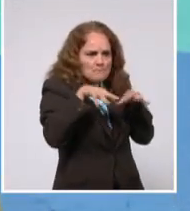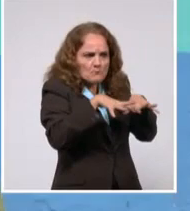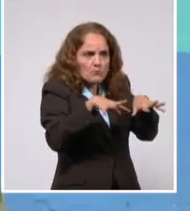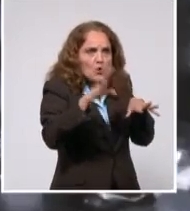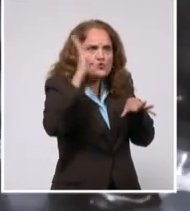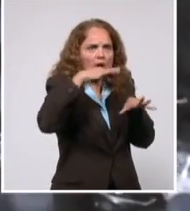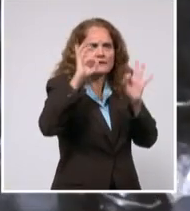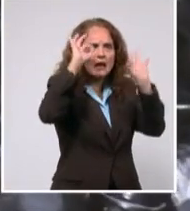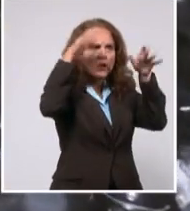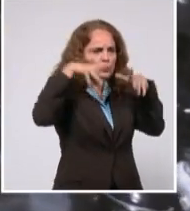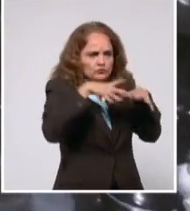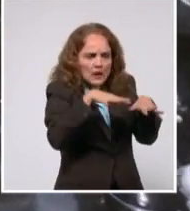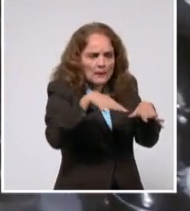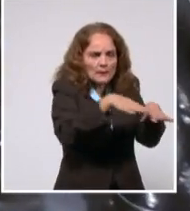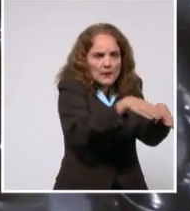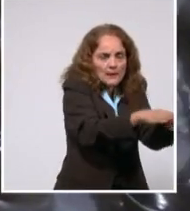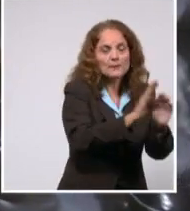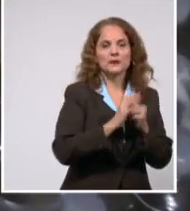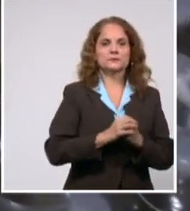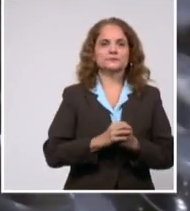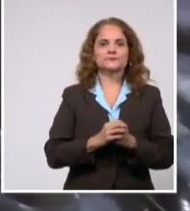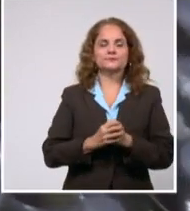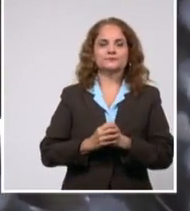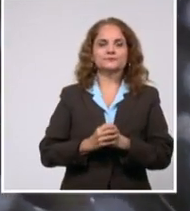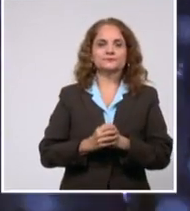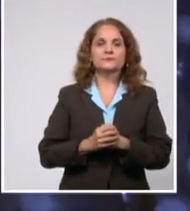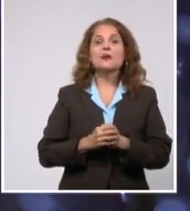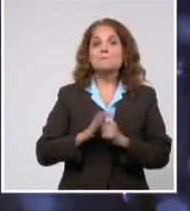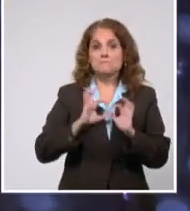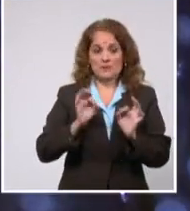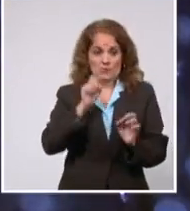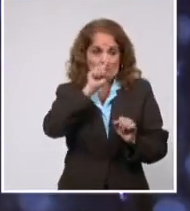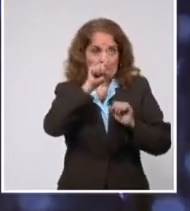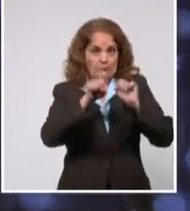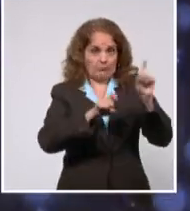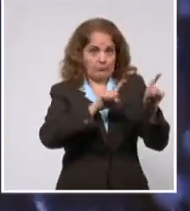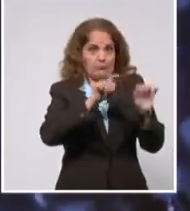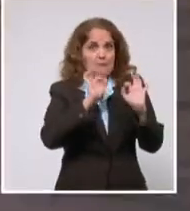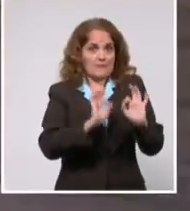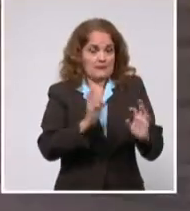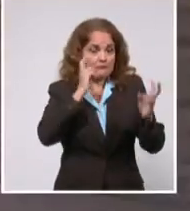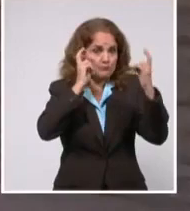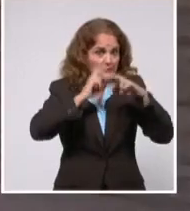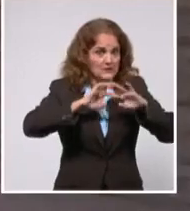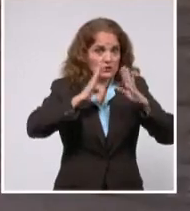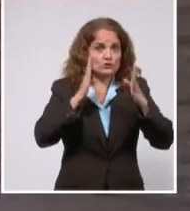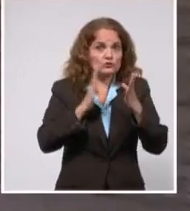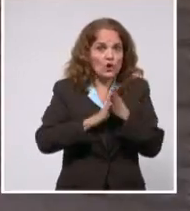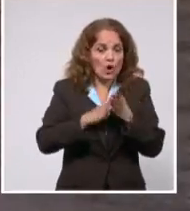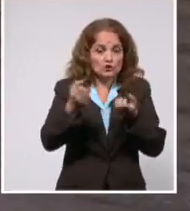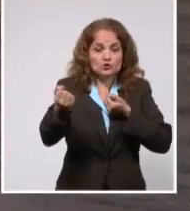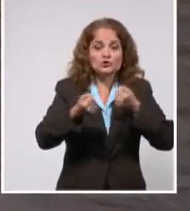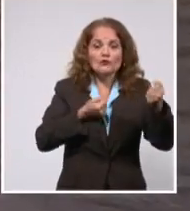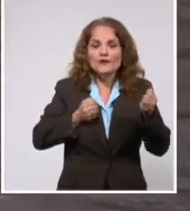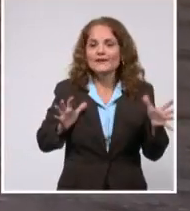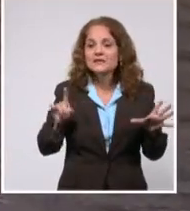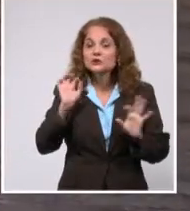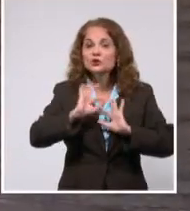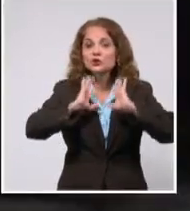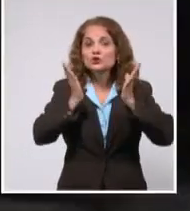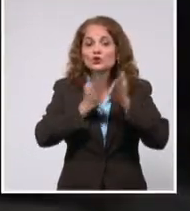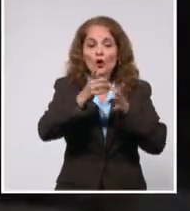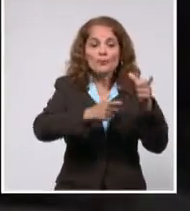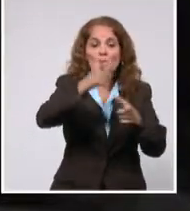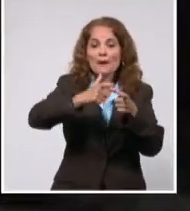ni acceso. La investigación encontró además que el chofer acaparó todo el ron en el restaurante y pagó un precio de 90 pesos por